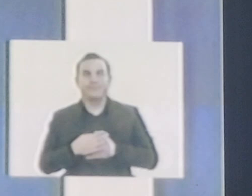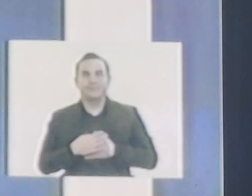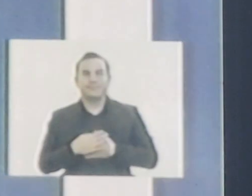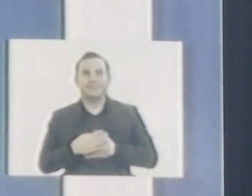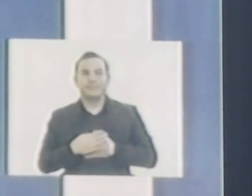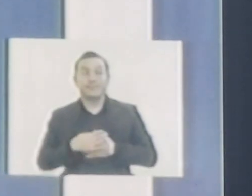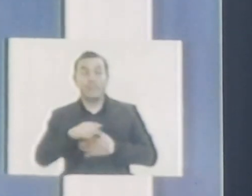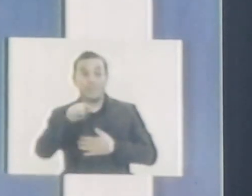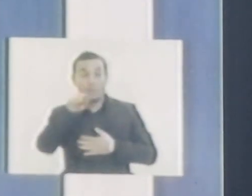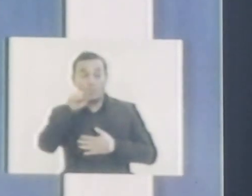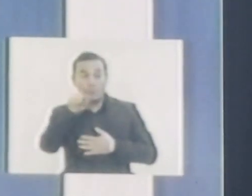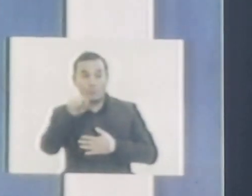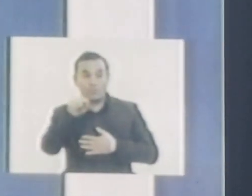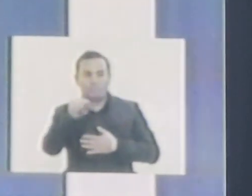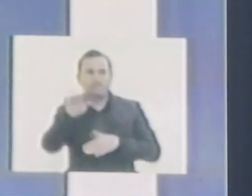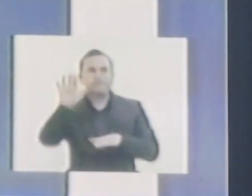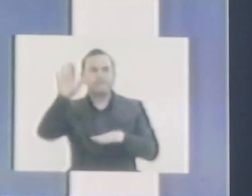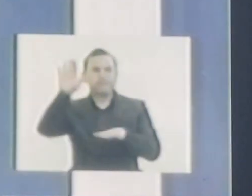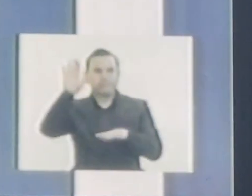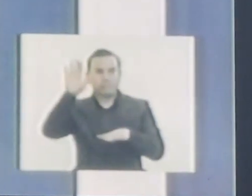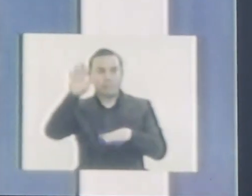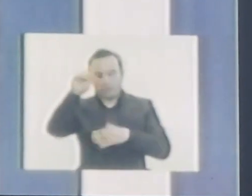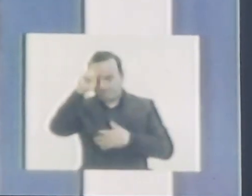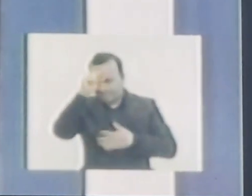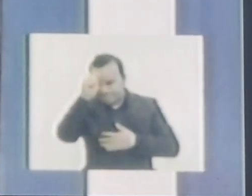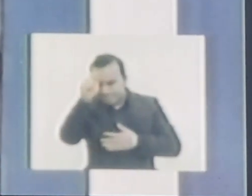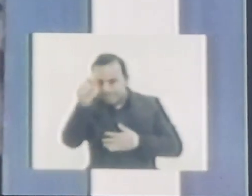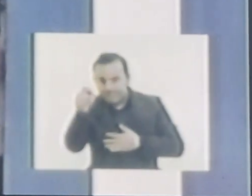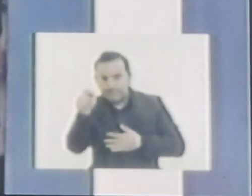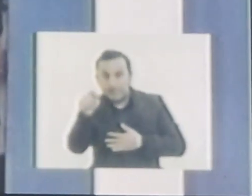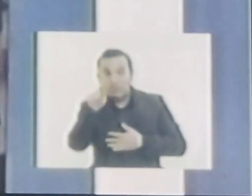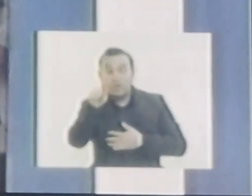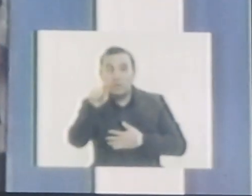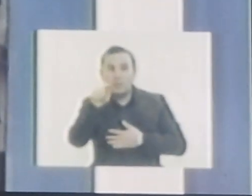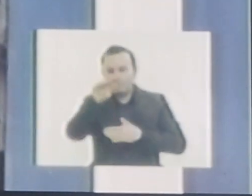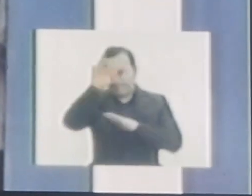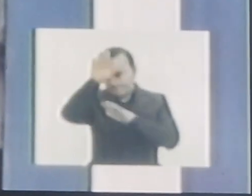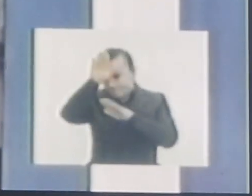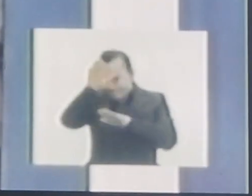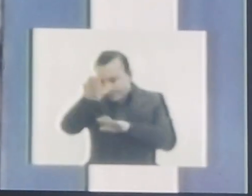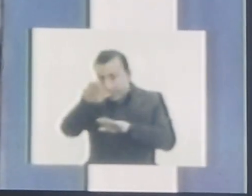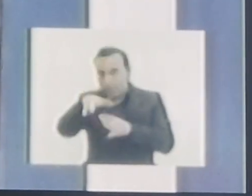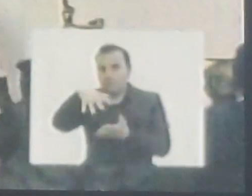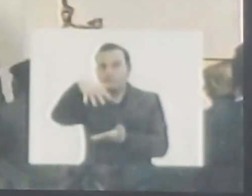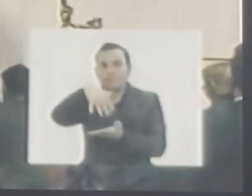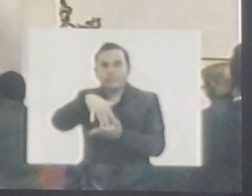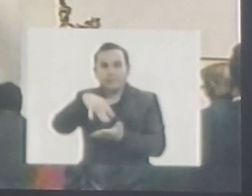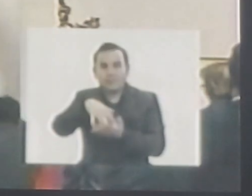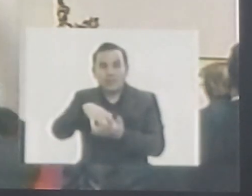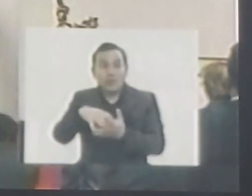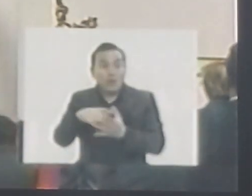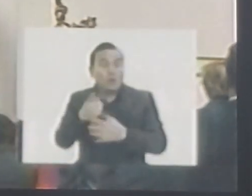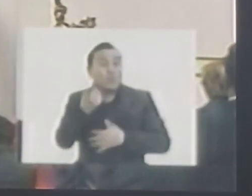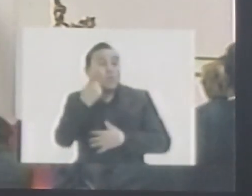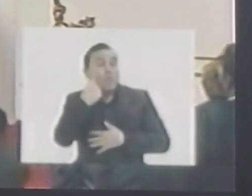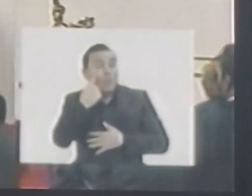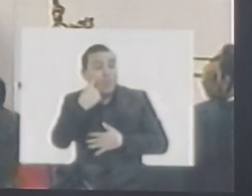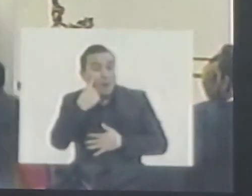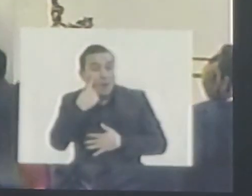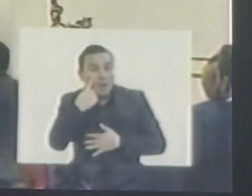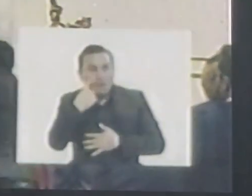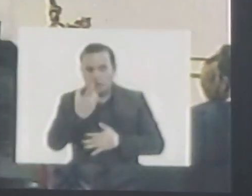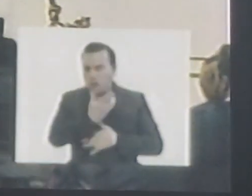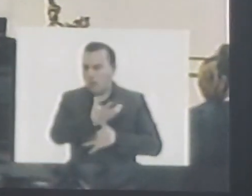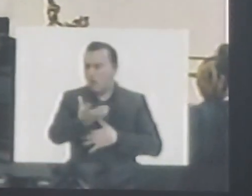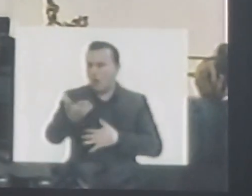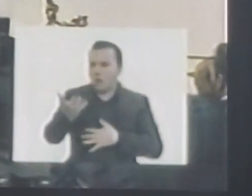¿Jura usted, bajo palabra de honor, ser fiel al mandato del pueblo, protegiéndolo de cualquiera obstáculo